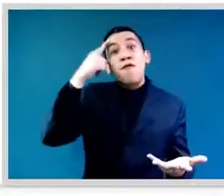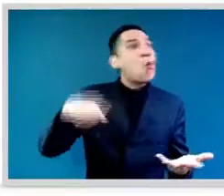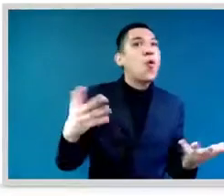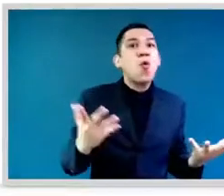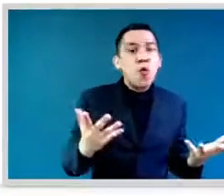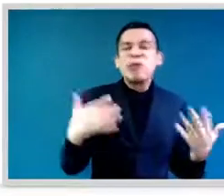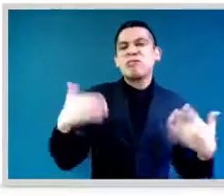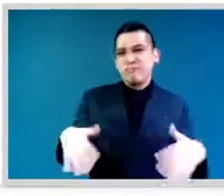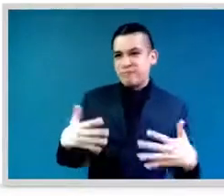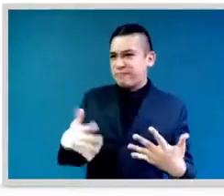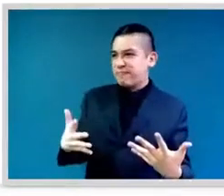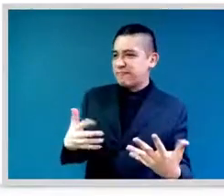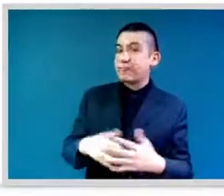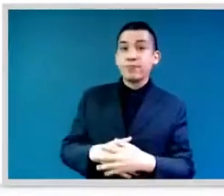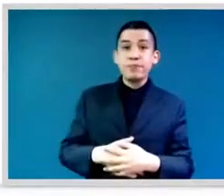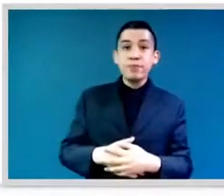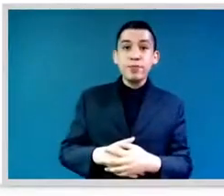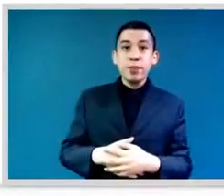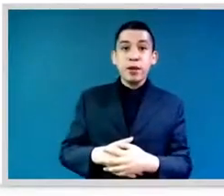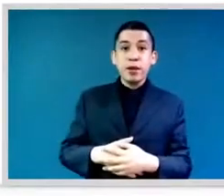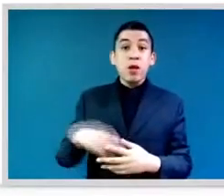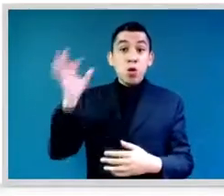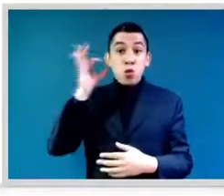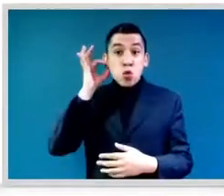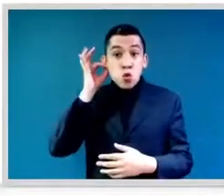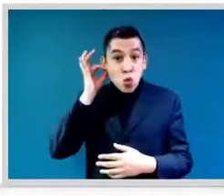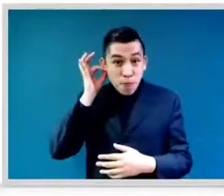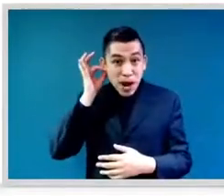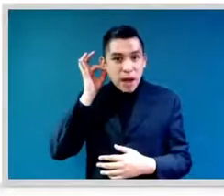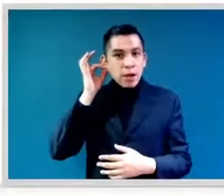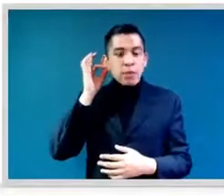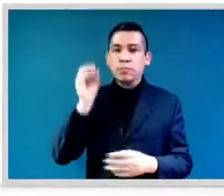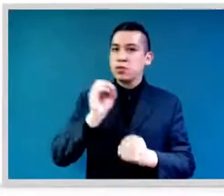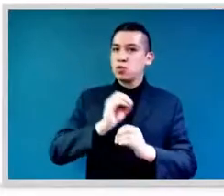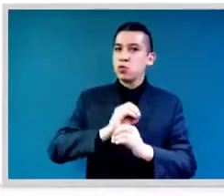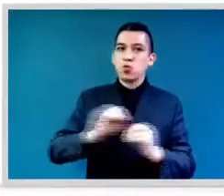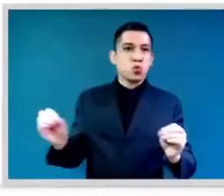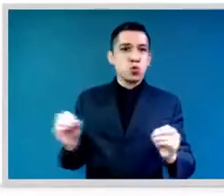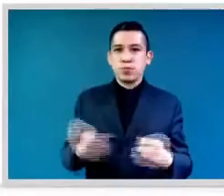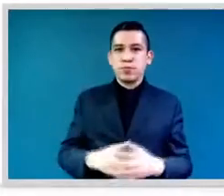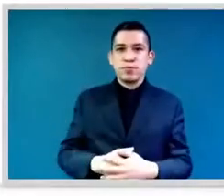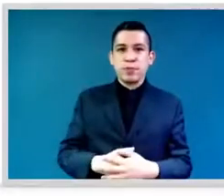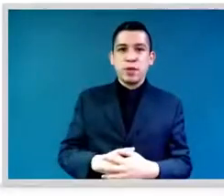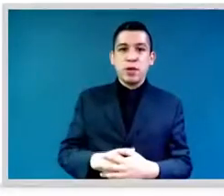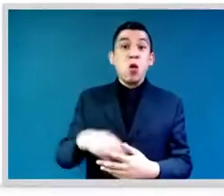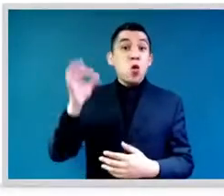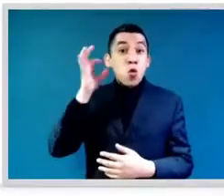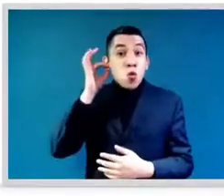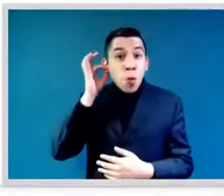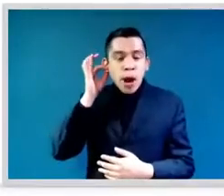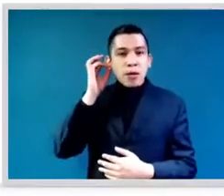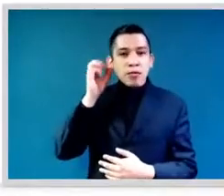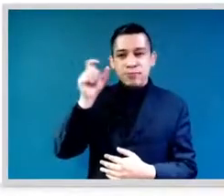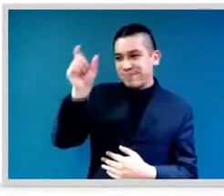las mujeres ya no tenemos más nada que probar. Las mujeres tenemos que avanzar decididamente hacia los